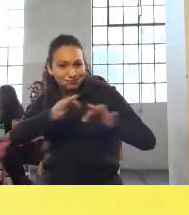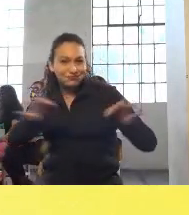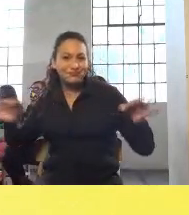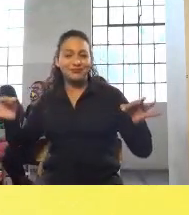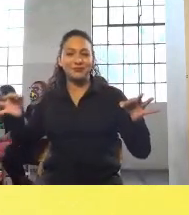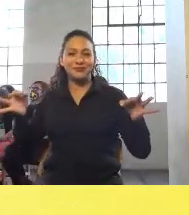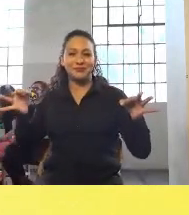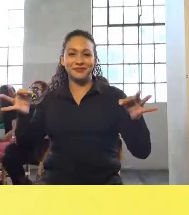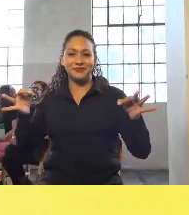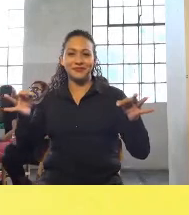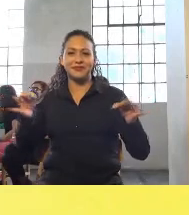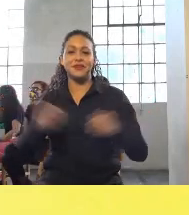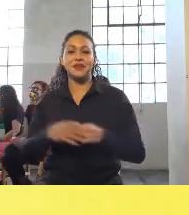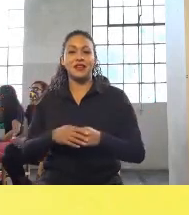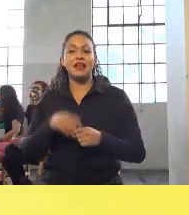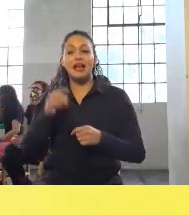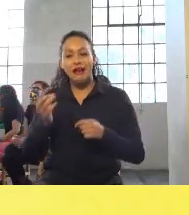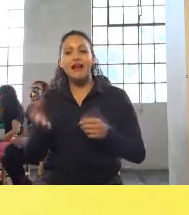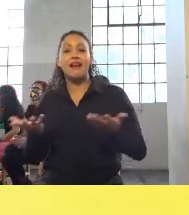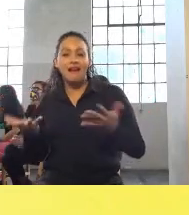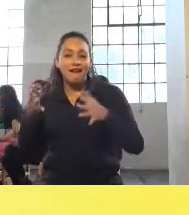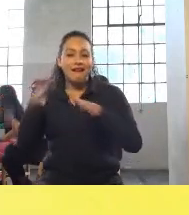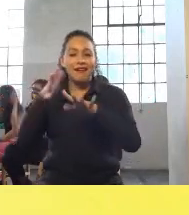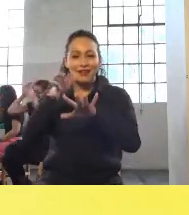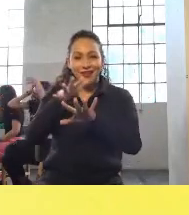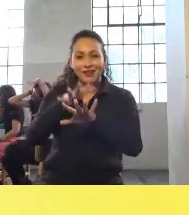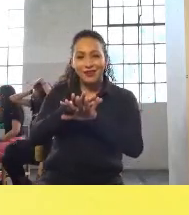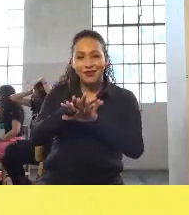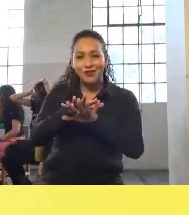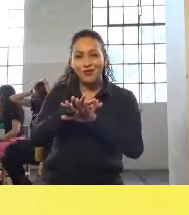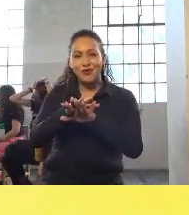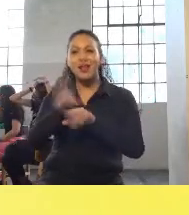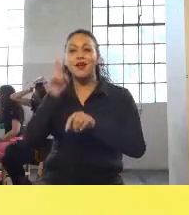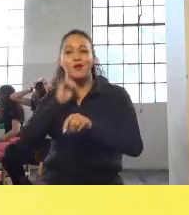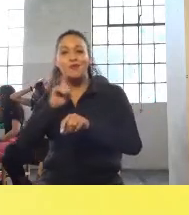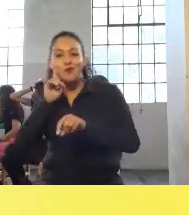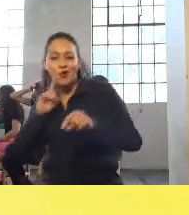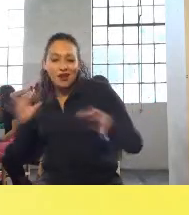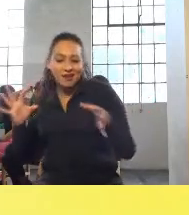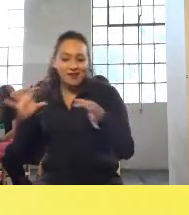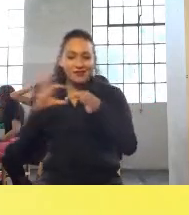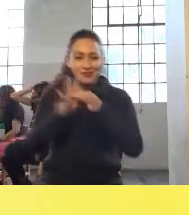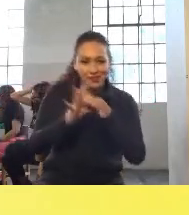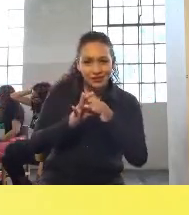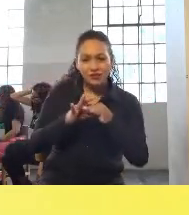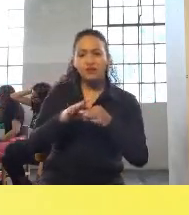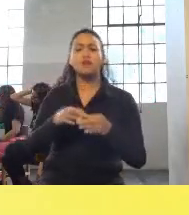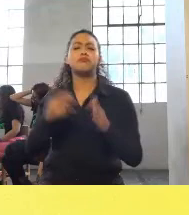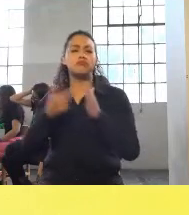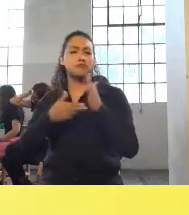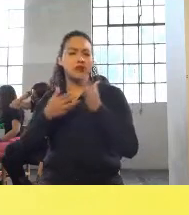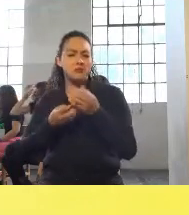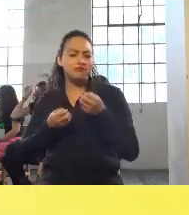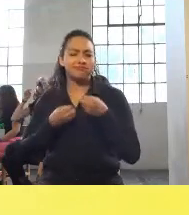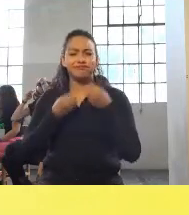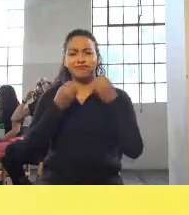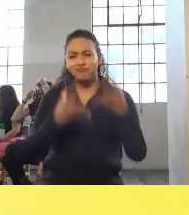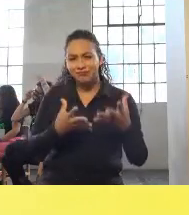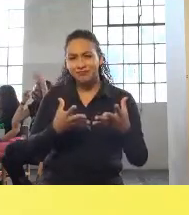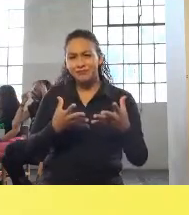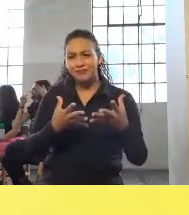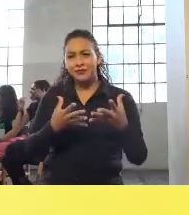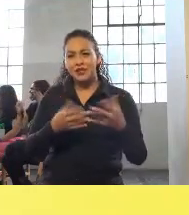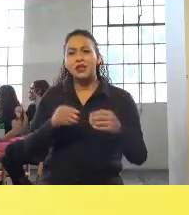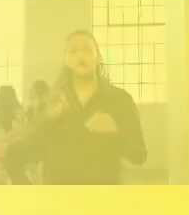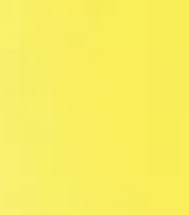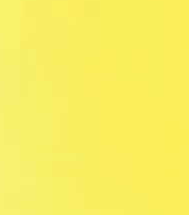público, pues incluye como muchísimos riesgos para las mujeres, ¿no? Entonces, damos herramientas, analizamos lo que sucede y